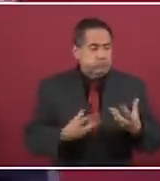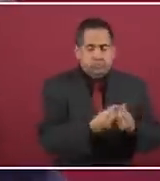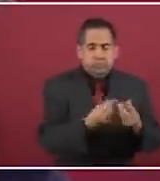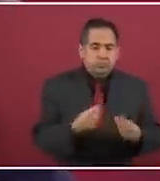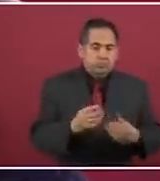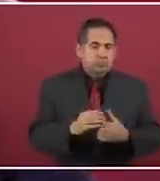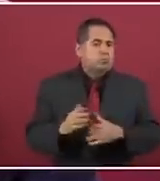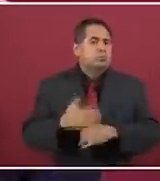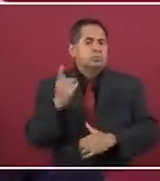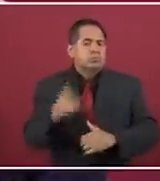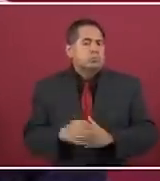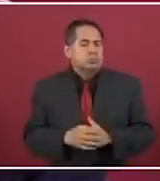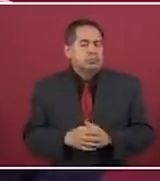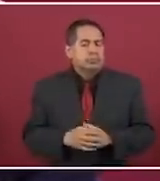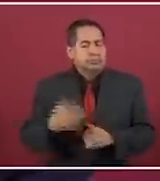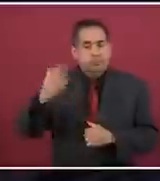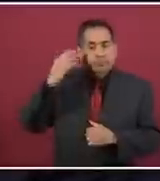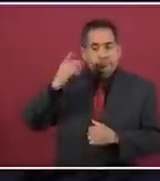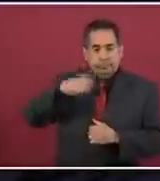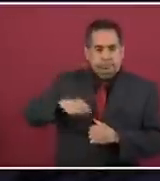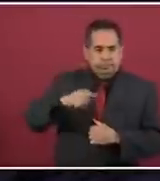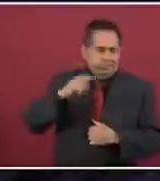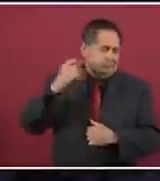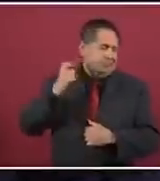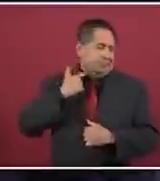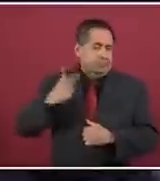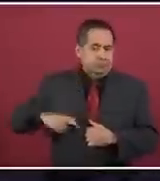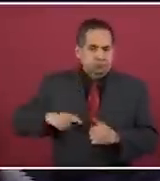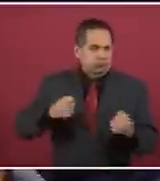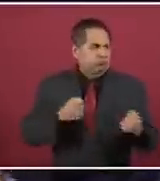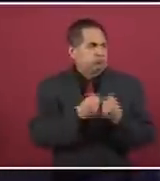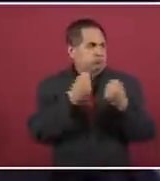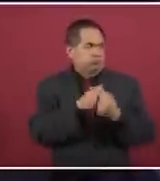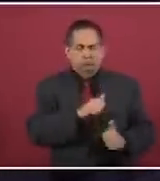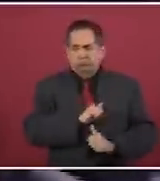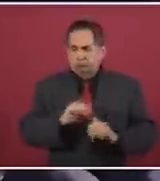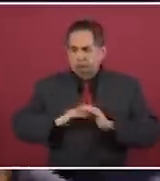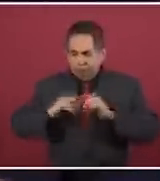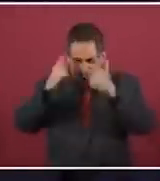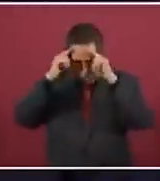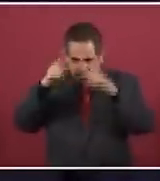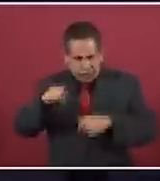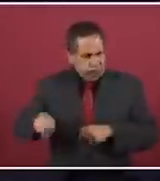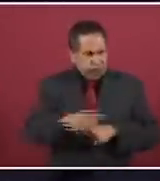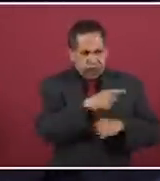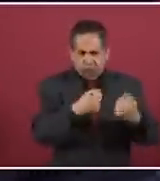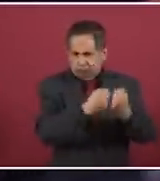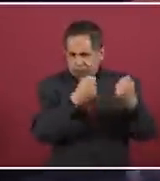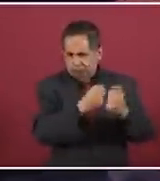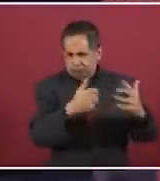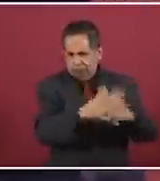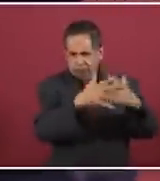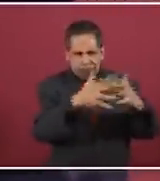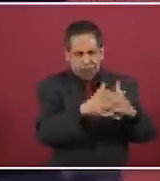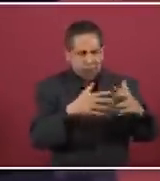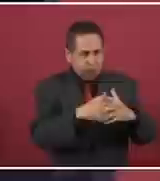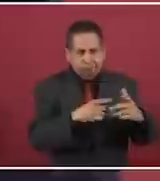declararon la guerra y utilizaban al Ejército y a la Marina para ese propósito.